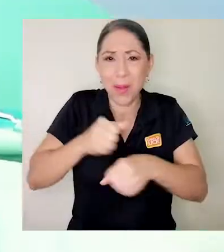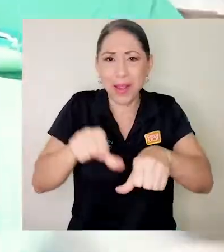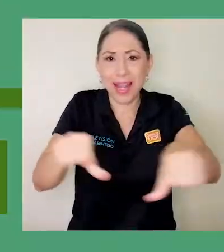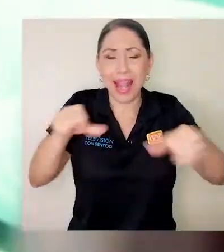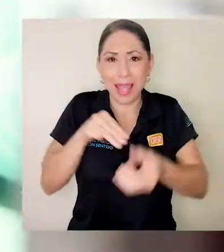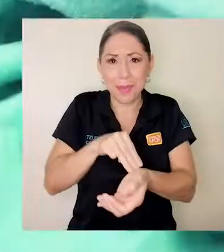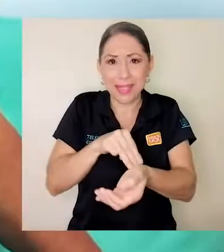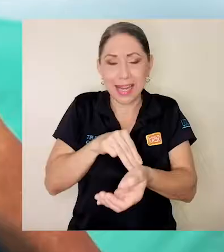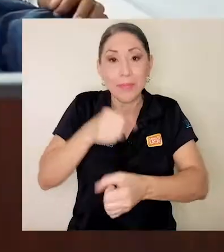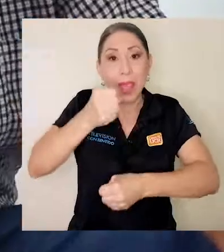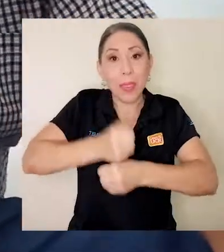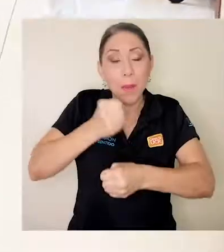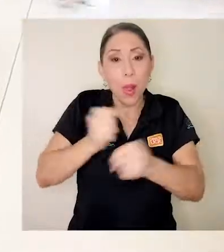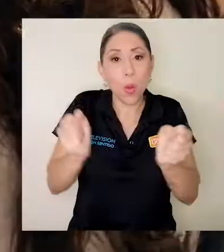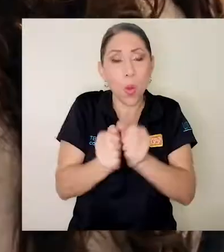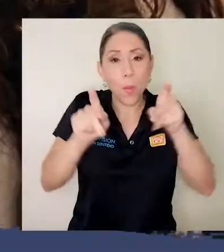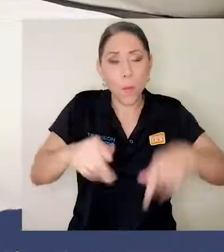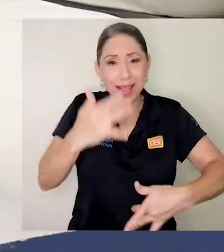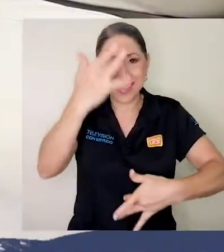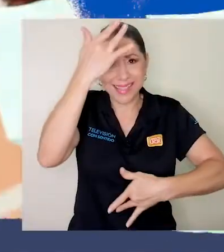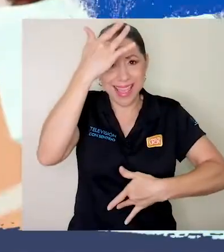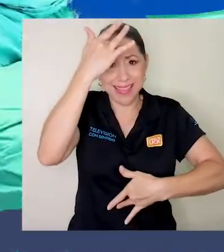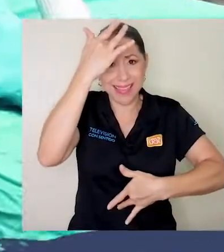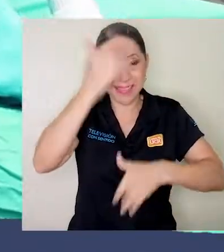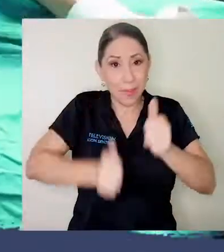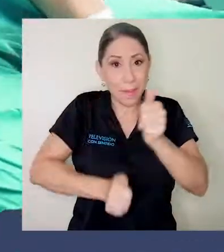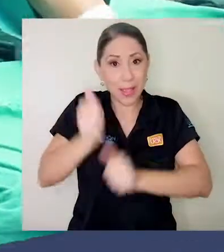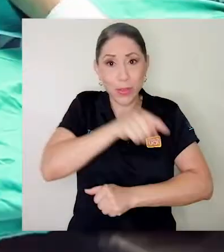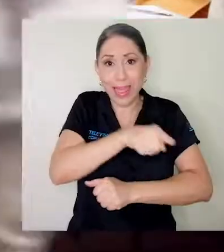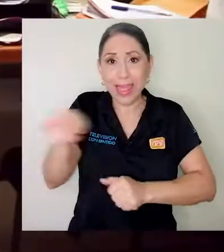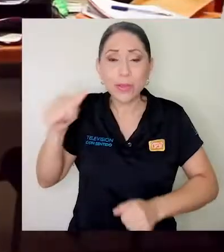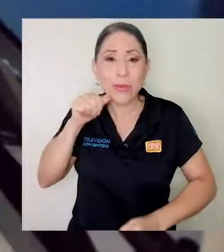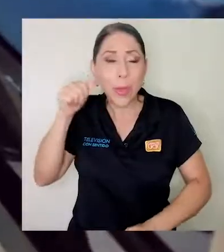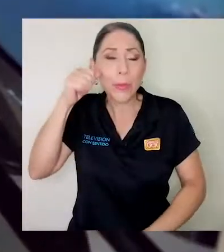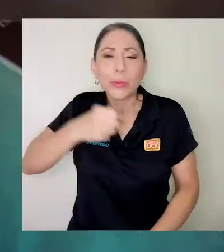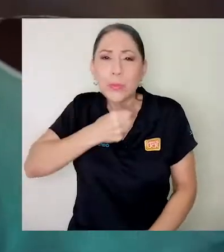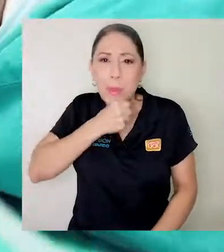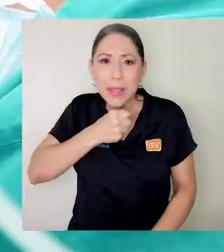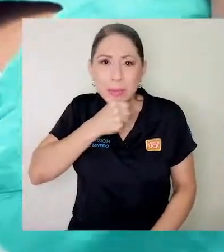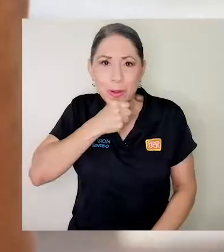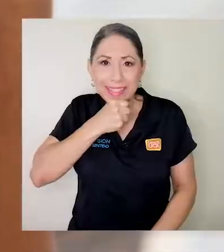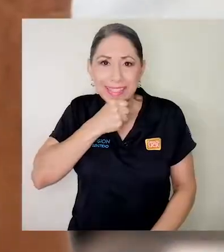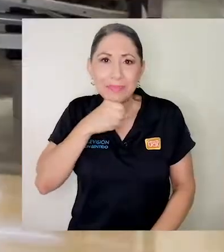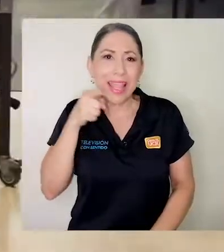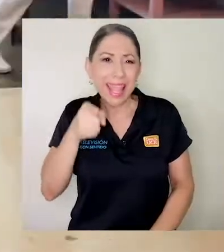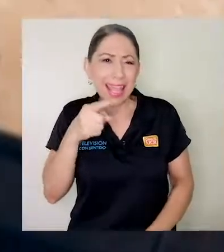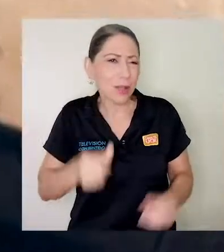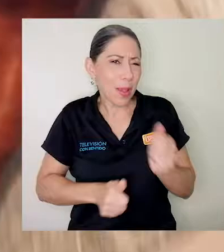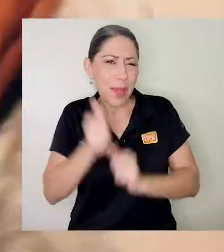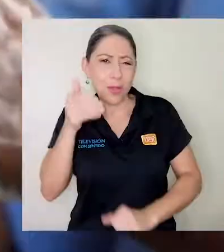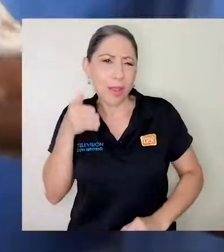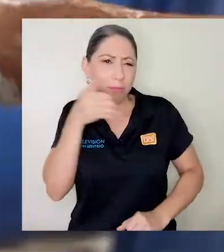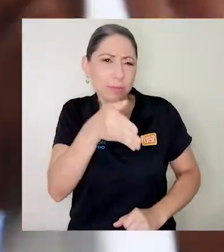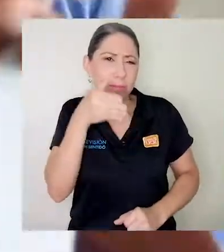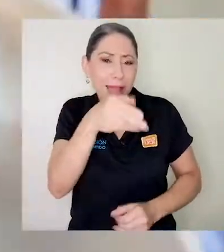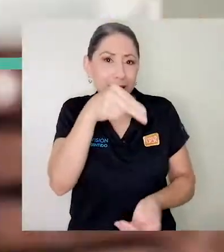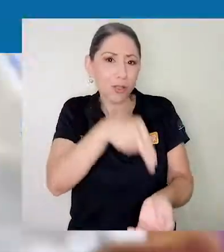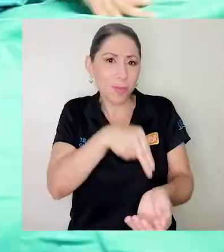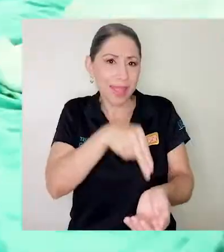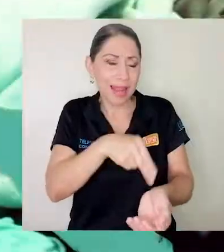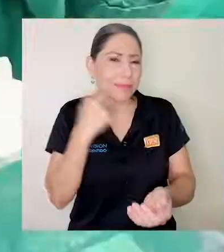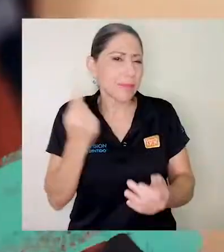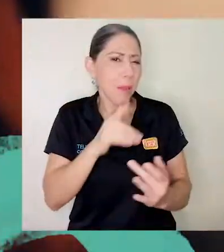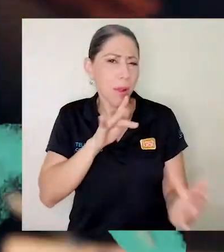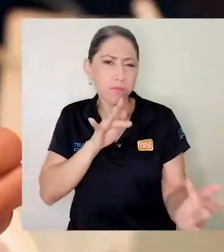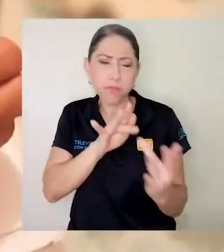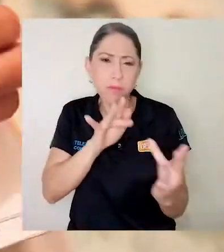con pacientes, en la mayoría adultos mayores, que es lo que se alberga en ese hospital. Es un trabajo de